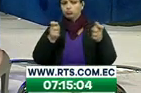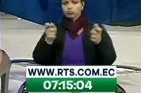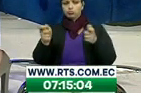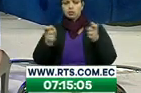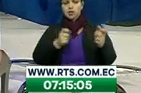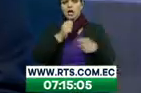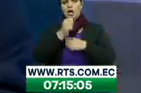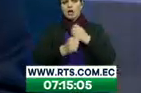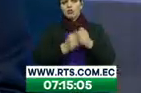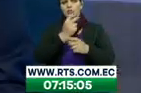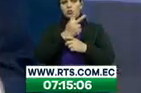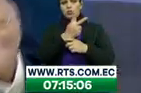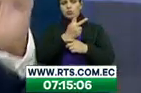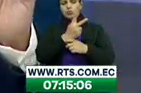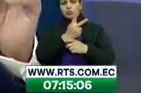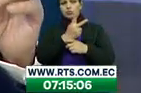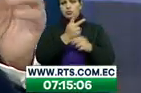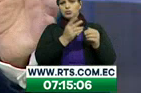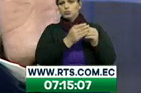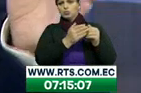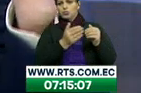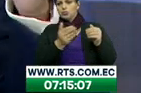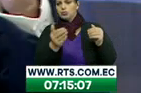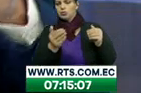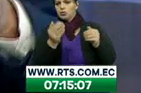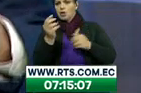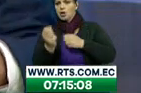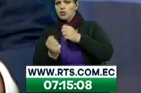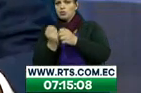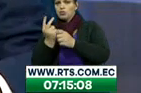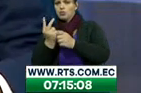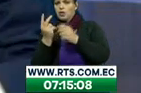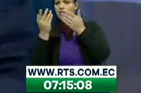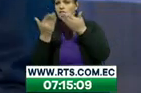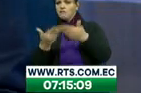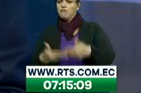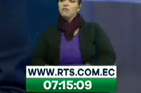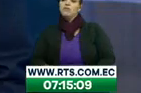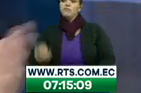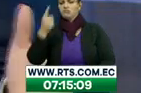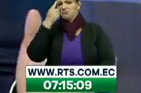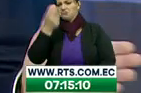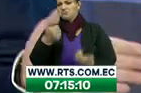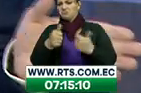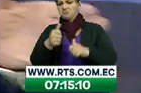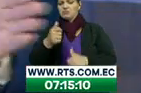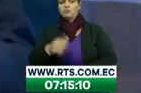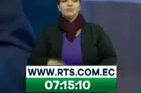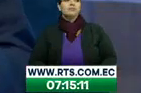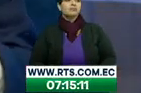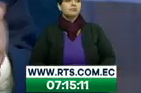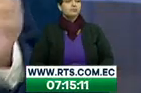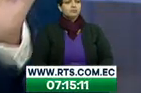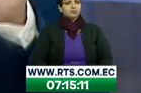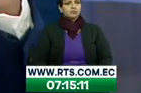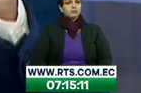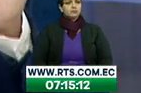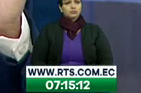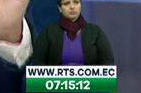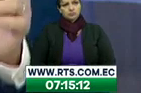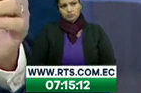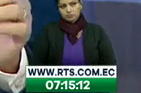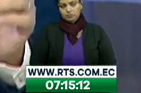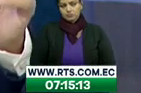mandato? Bueno, yo creo que más que mi opinión, la opinión del pueblo ecuatoriano. Vea usted, en este año la